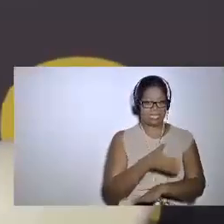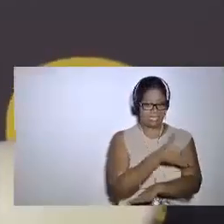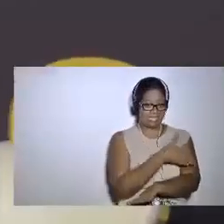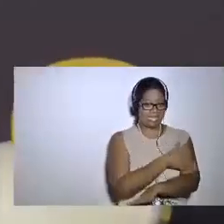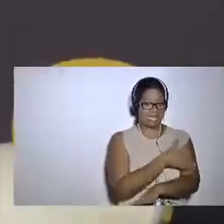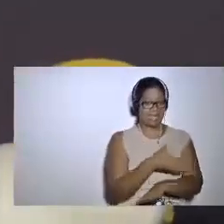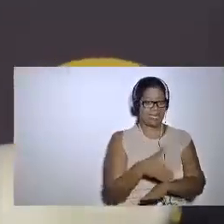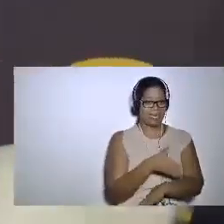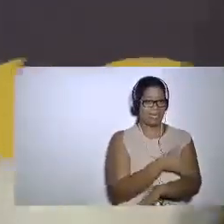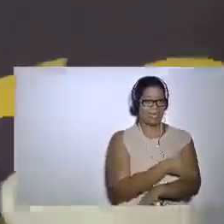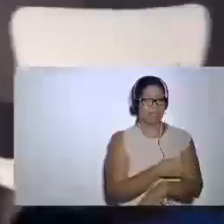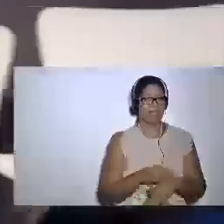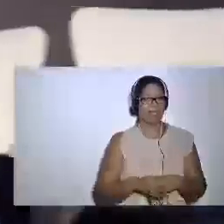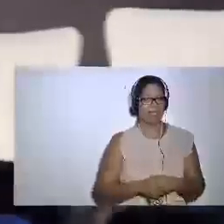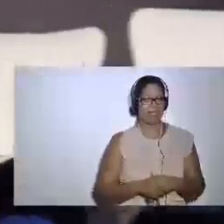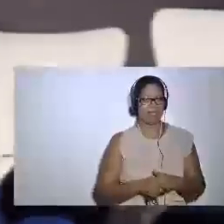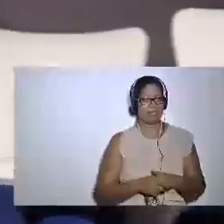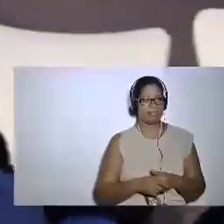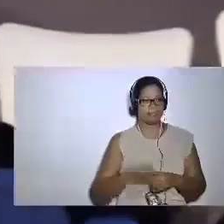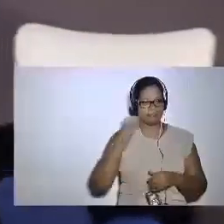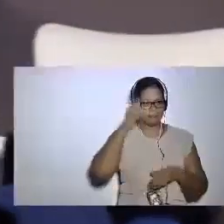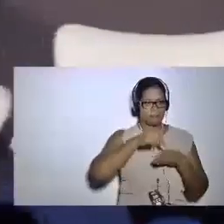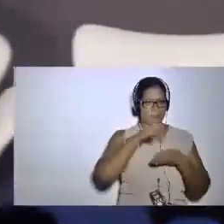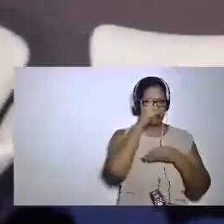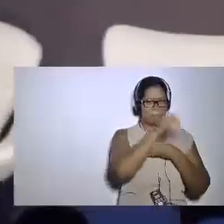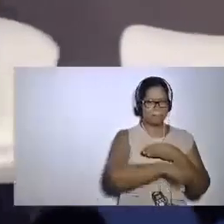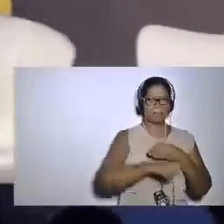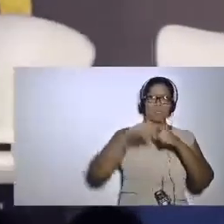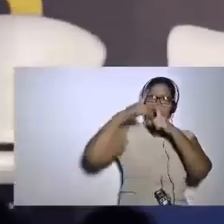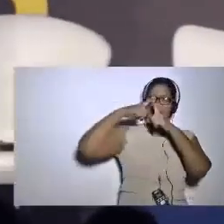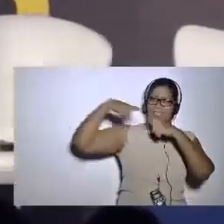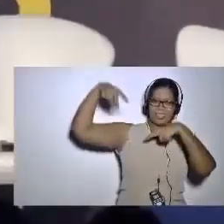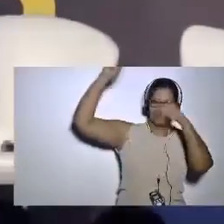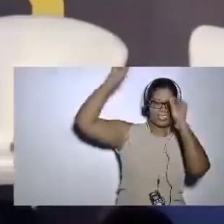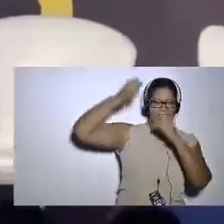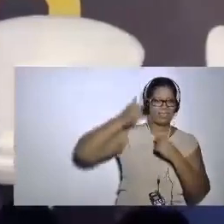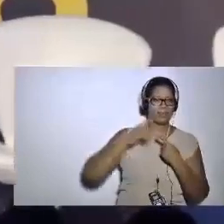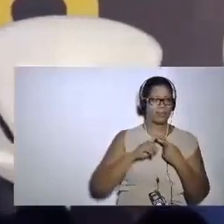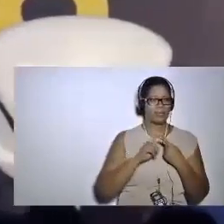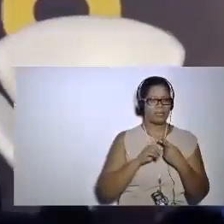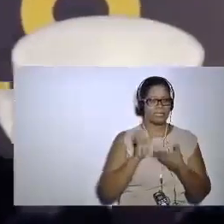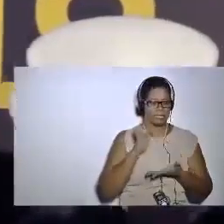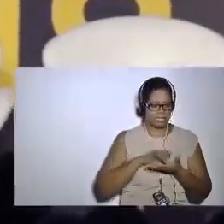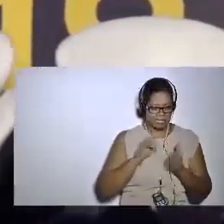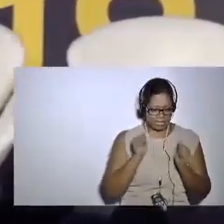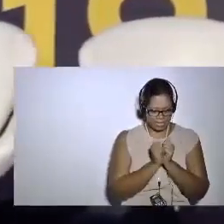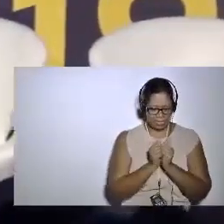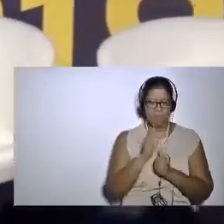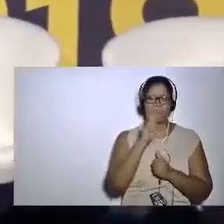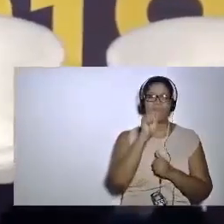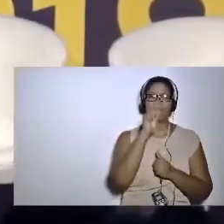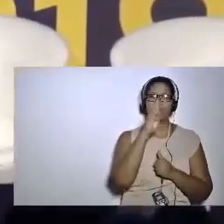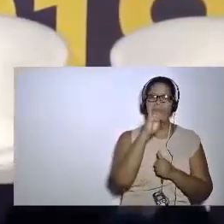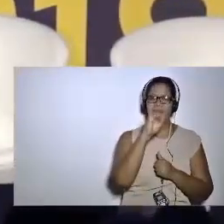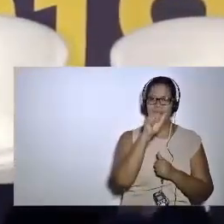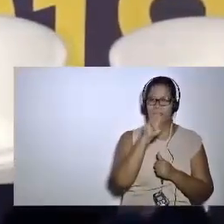tuvimos unas excelentes presentaciones, un proyecto lunar, también tuvimos Fabián de